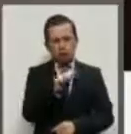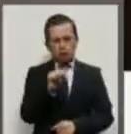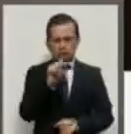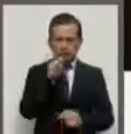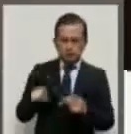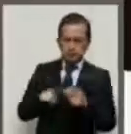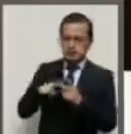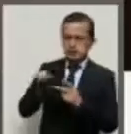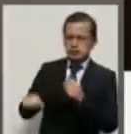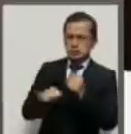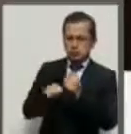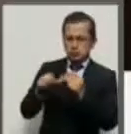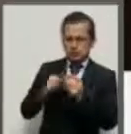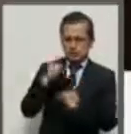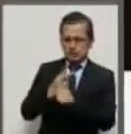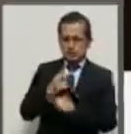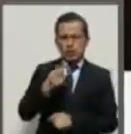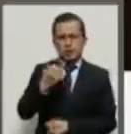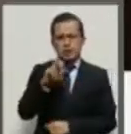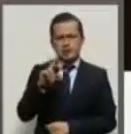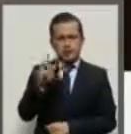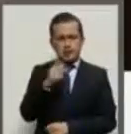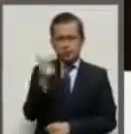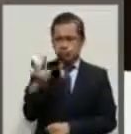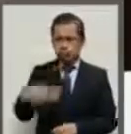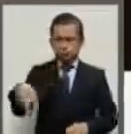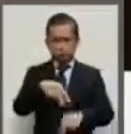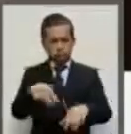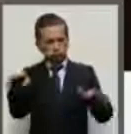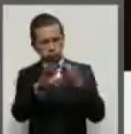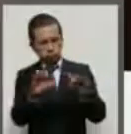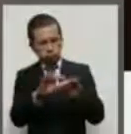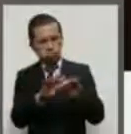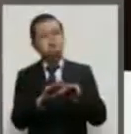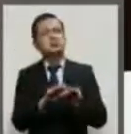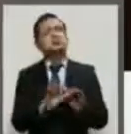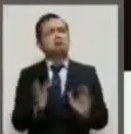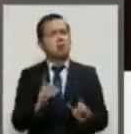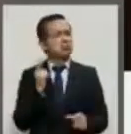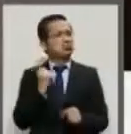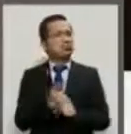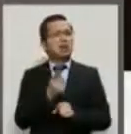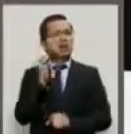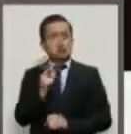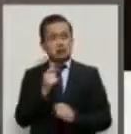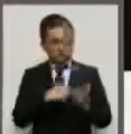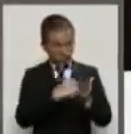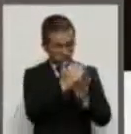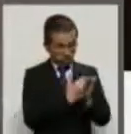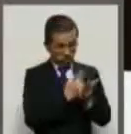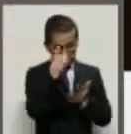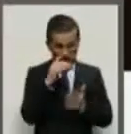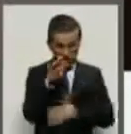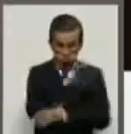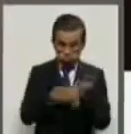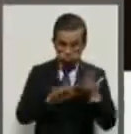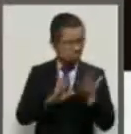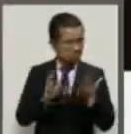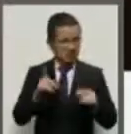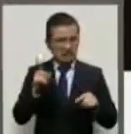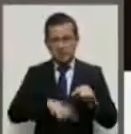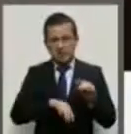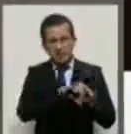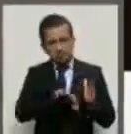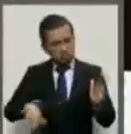muy claro que terminó este vicio en la integración de las finanzas públicas. Estamos ante una propuesta de